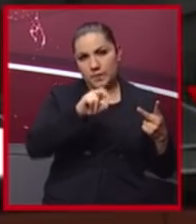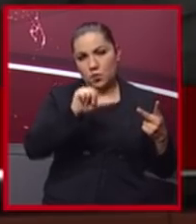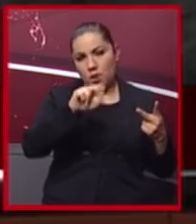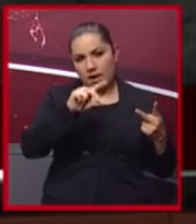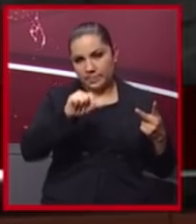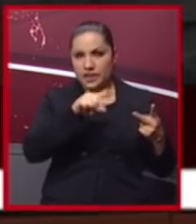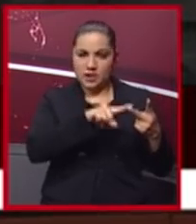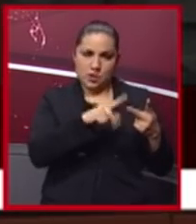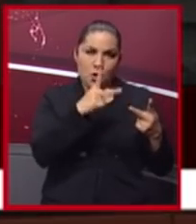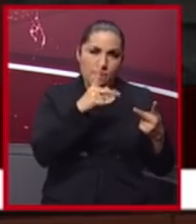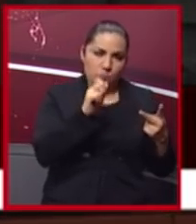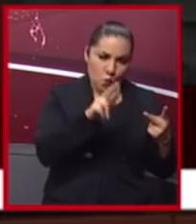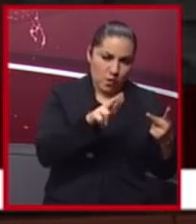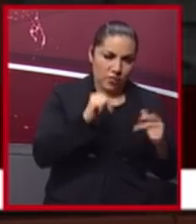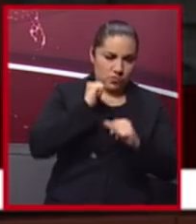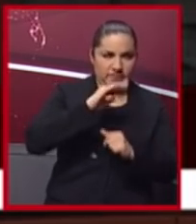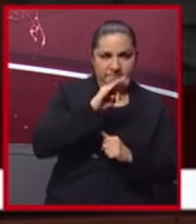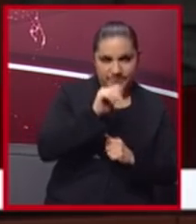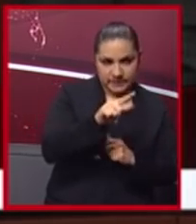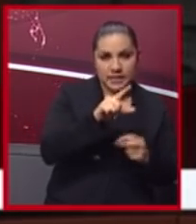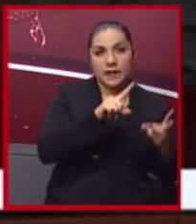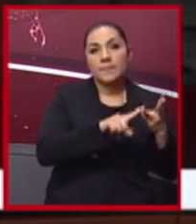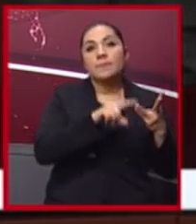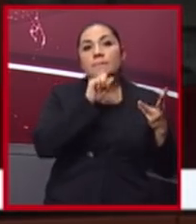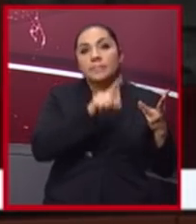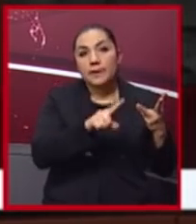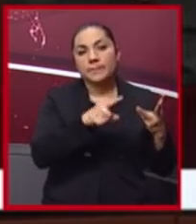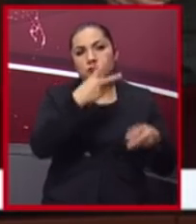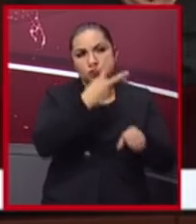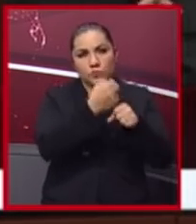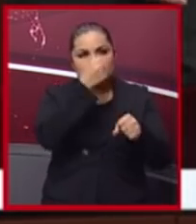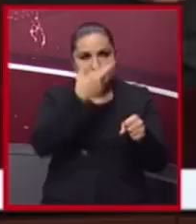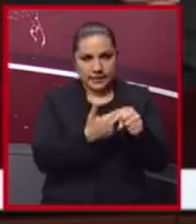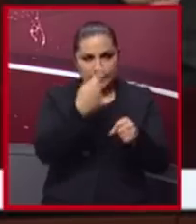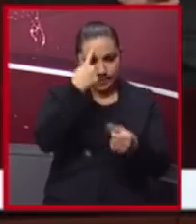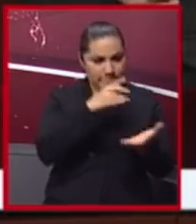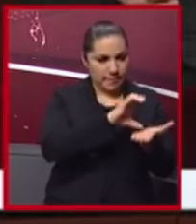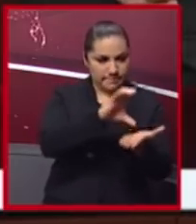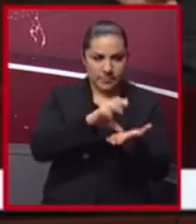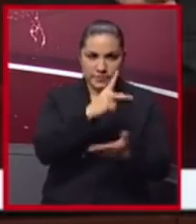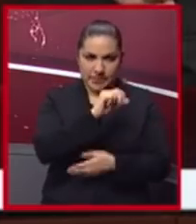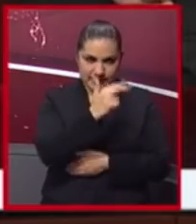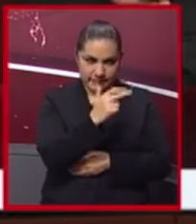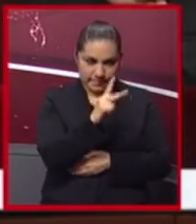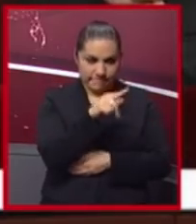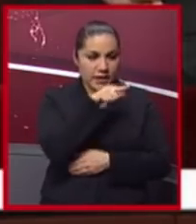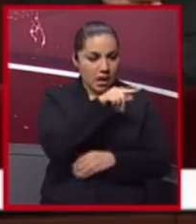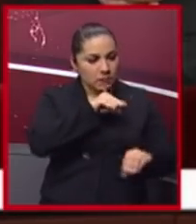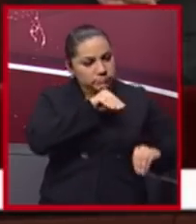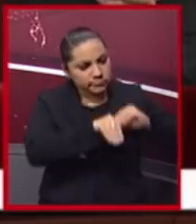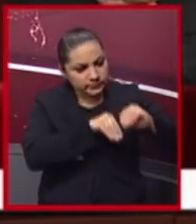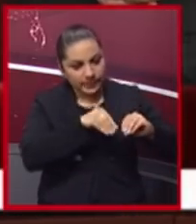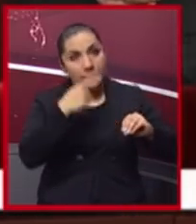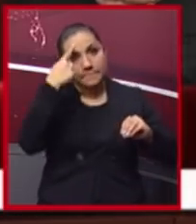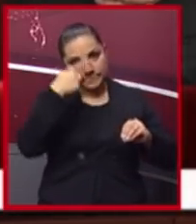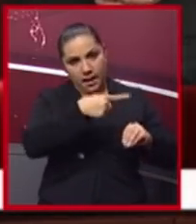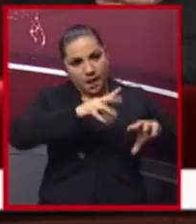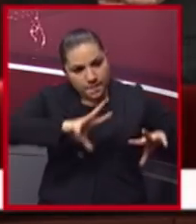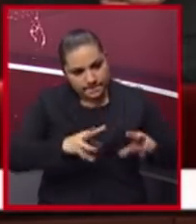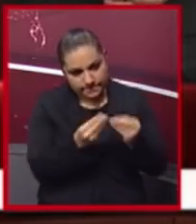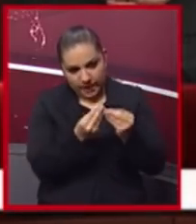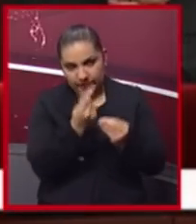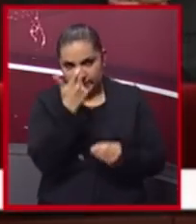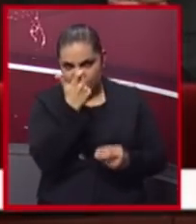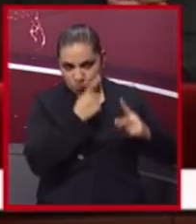licenciada Victoria Rodríguez Ceja, subsecretaria de Egresos de la Secretaría de Hacienda, para entregar copia del paquete fiscal 2019 al presidente de la